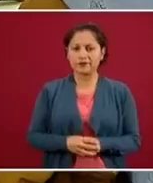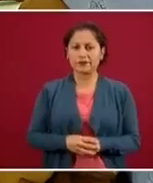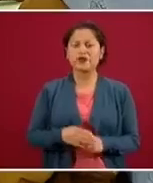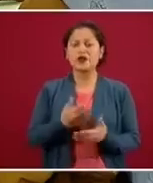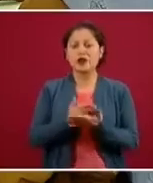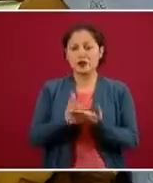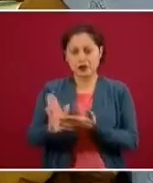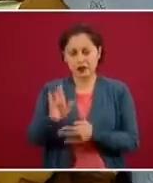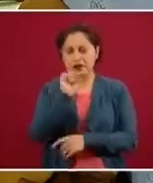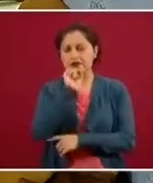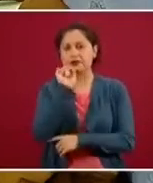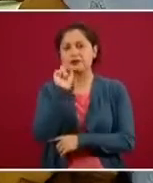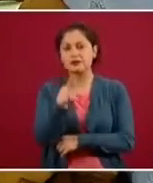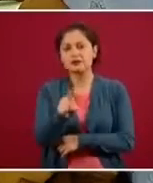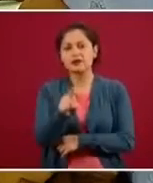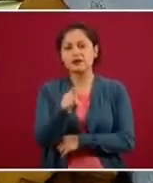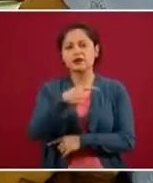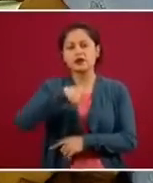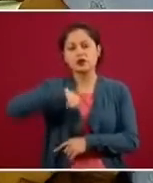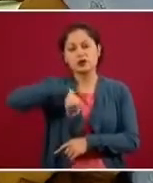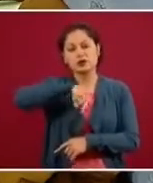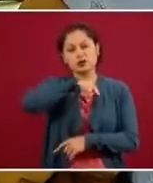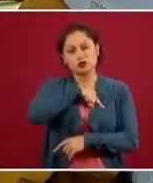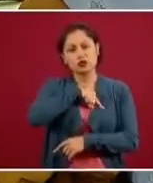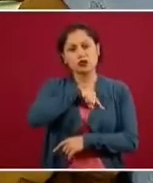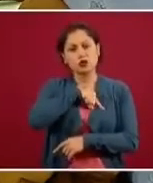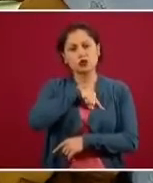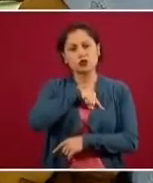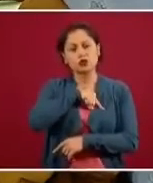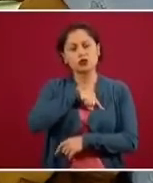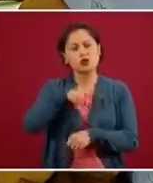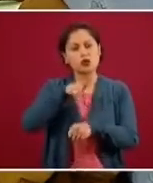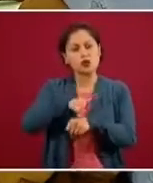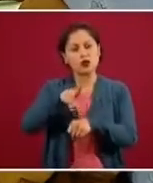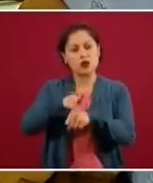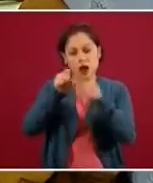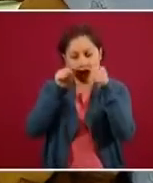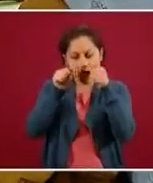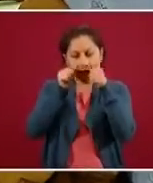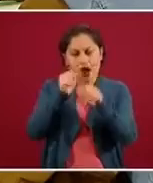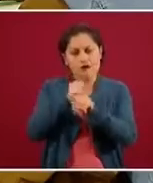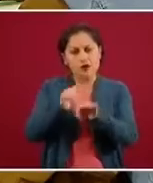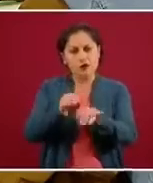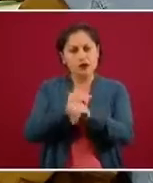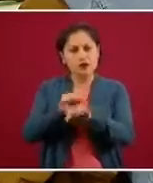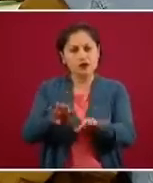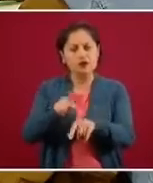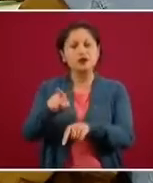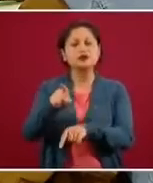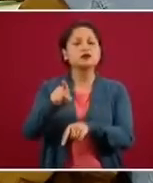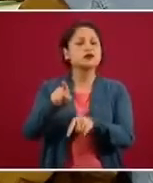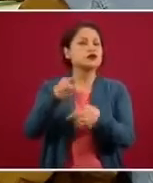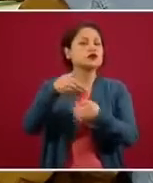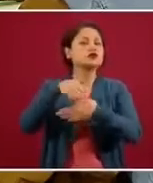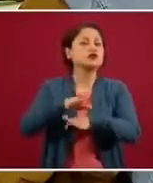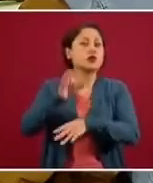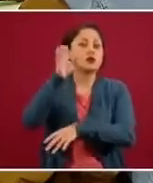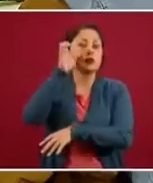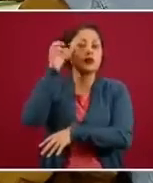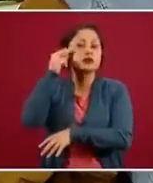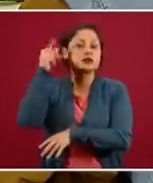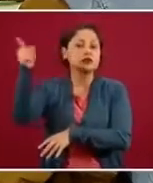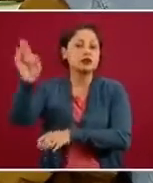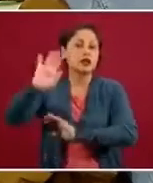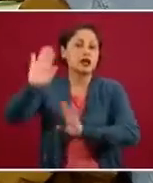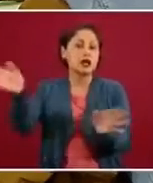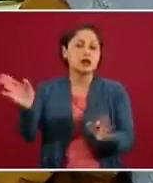lado, hemos estado siguiendo esta información de que China presentó ya su primer día sin muertos,